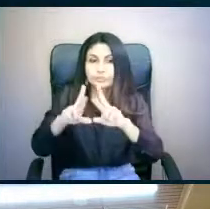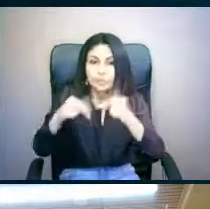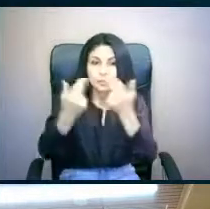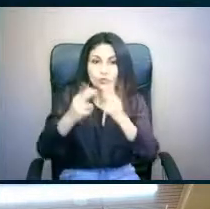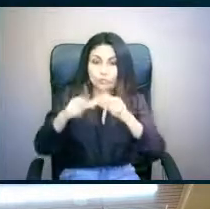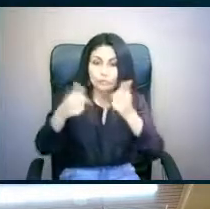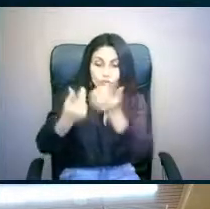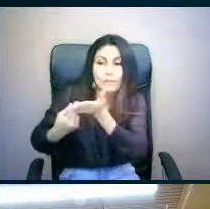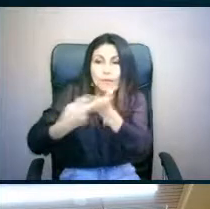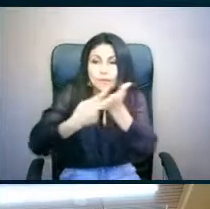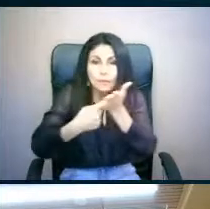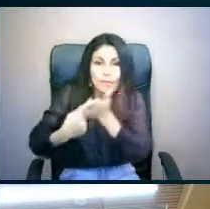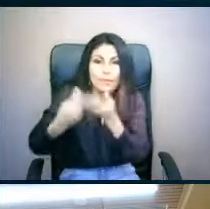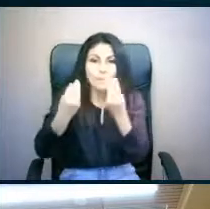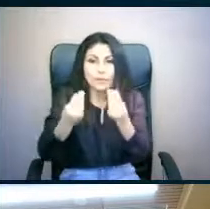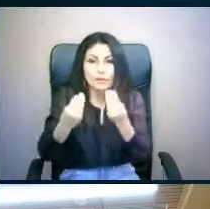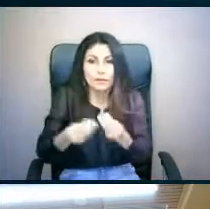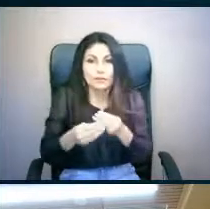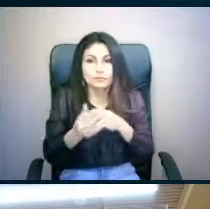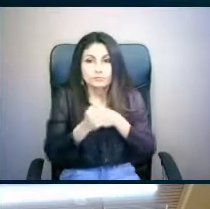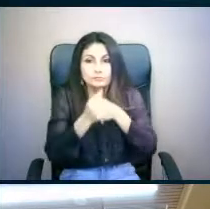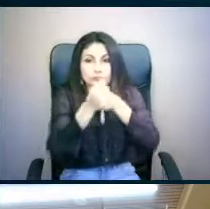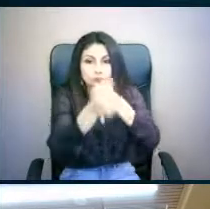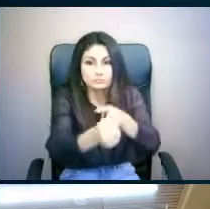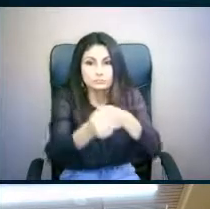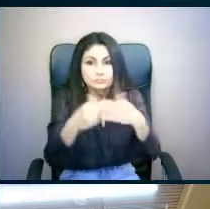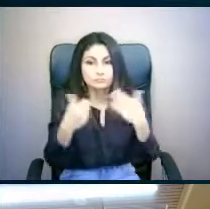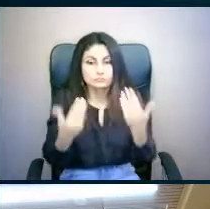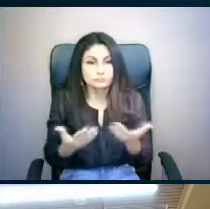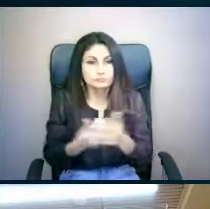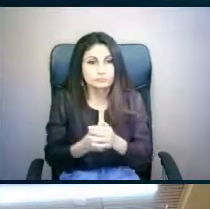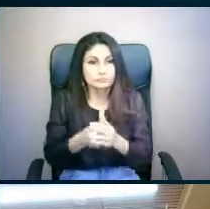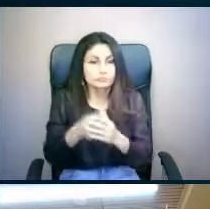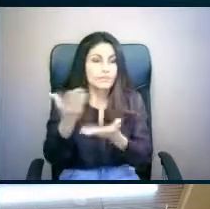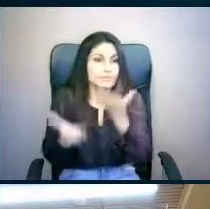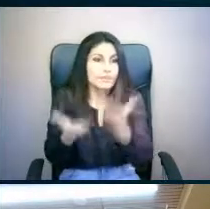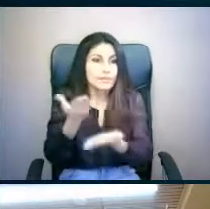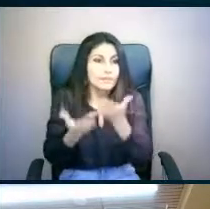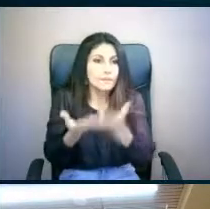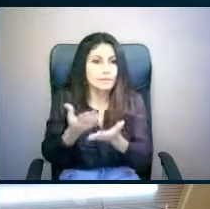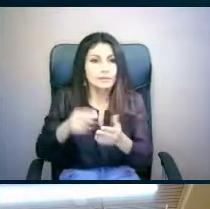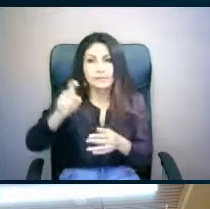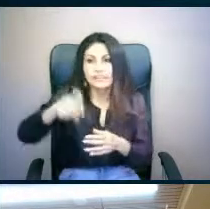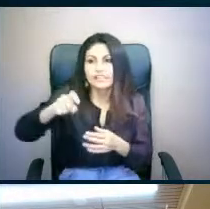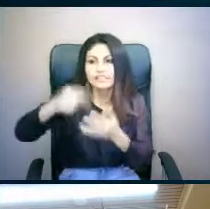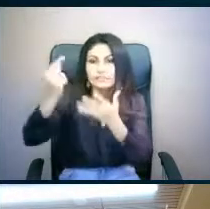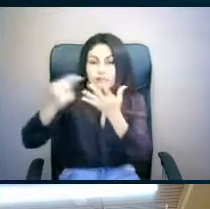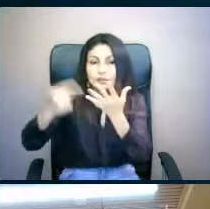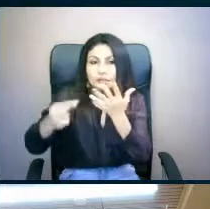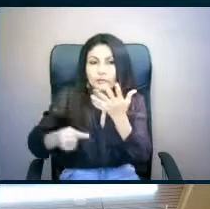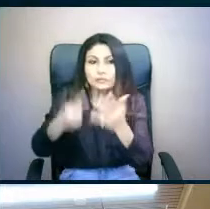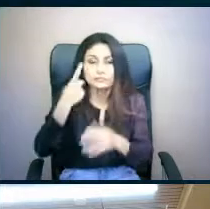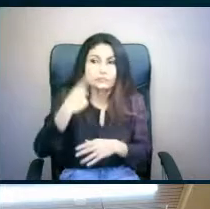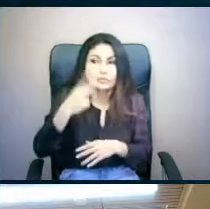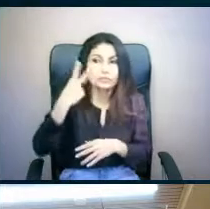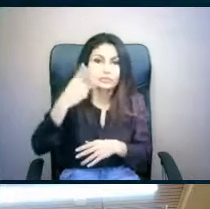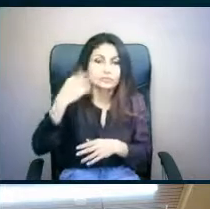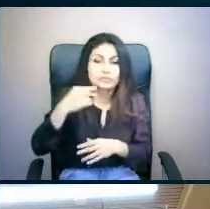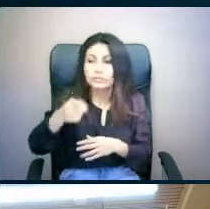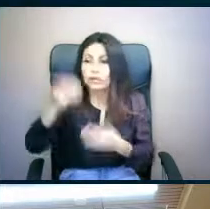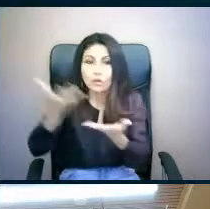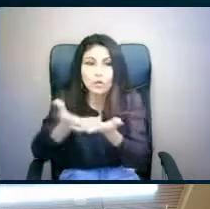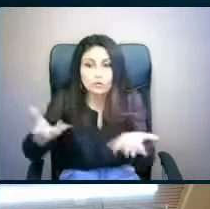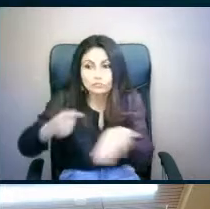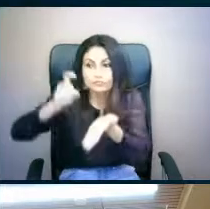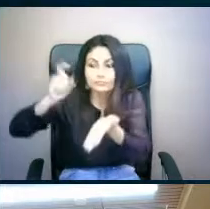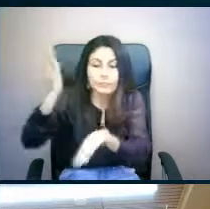permite redireccionar los esfuerzos necesarios dependiendo de las necesidades que salen del día a día en la operación. Por